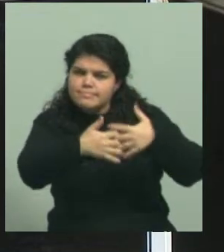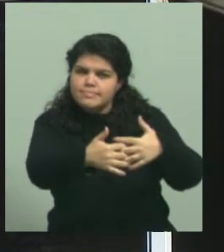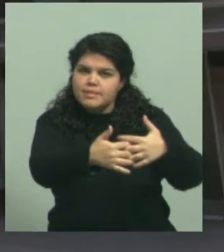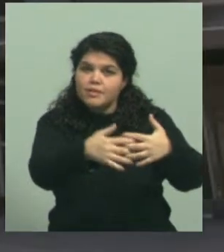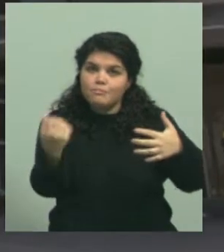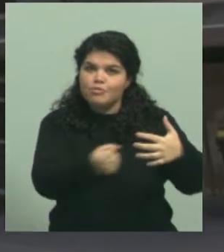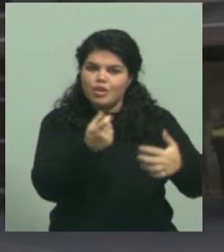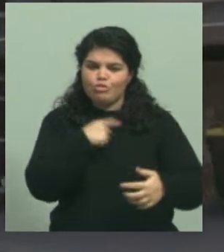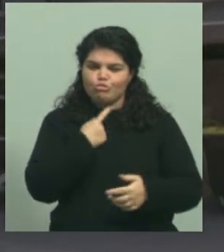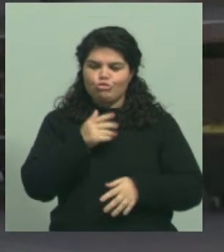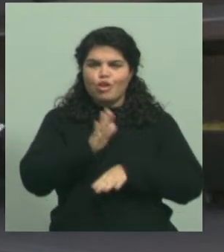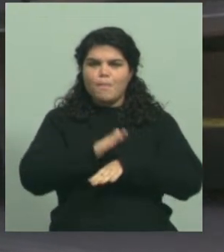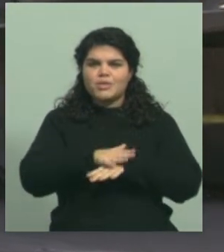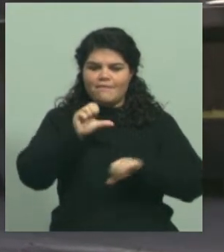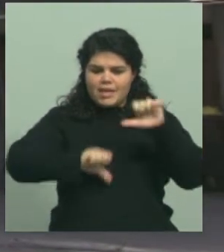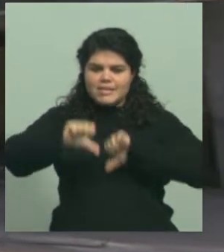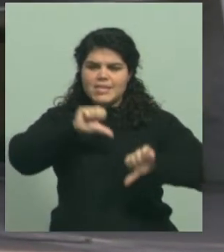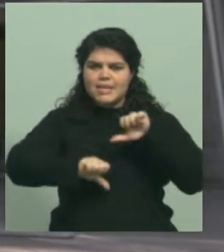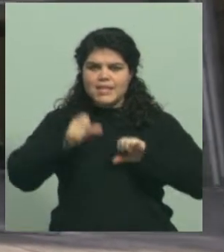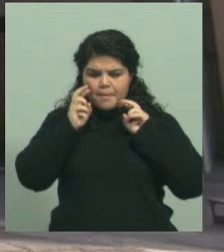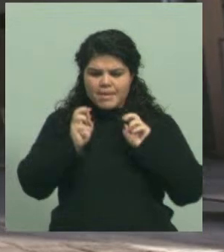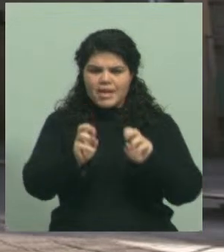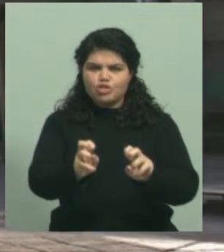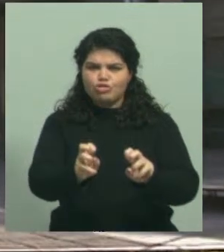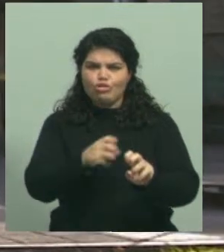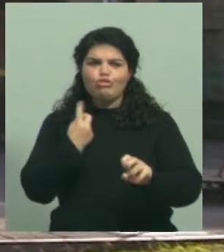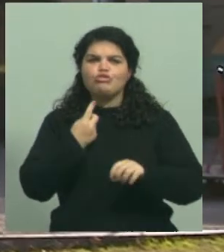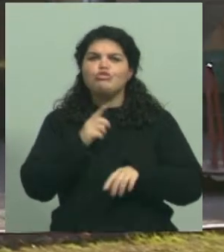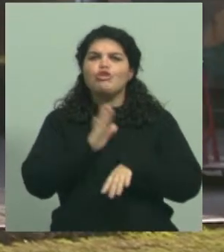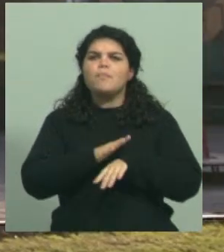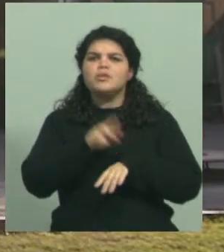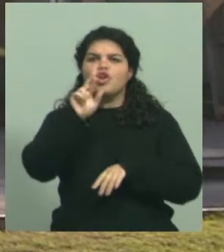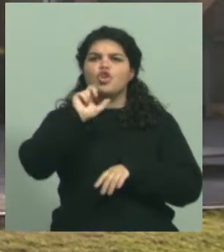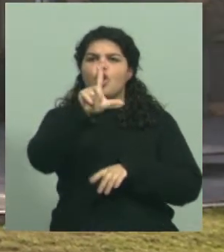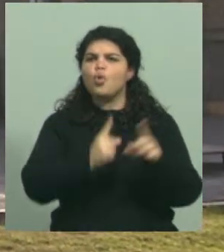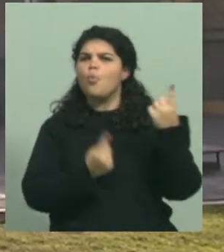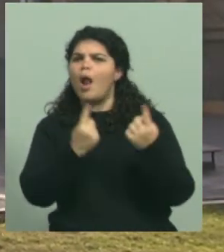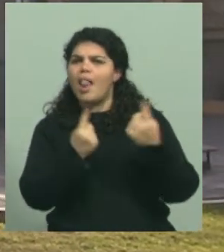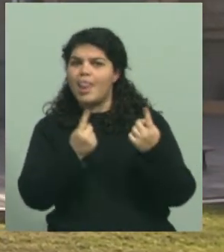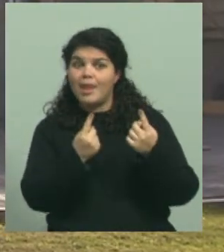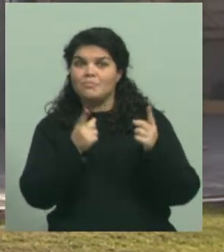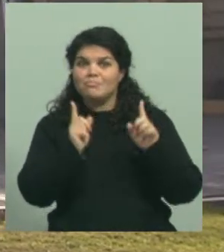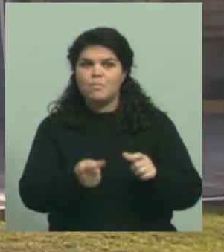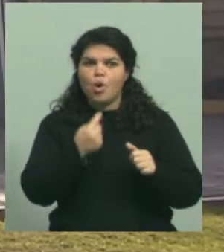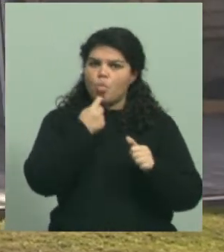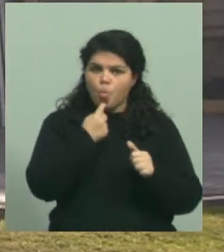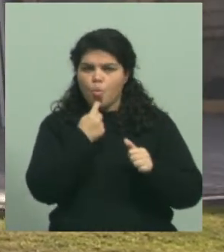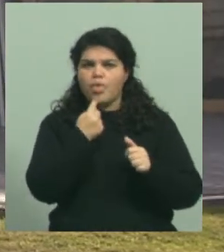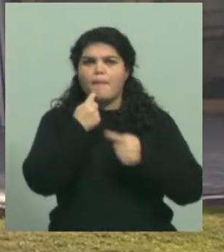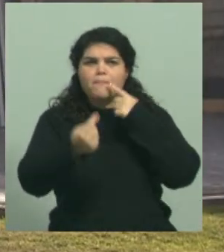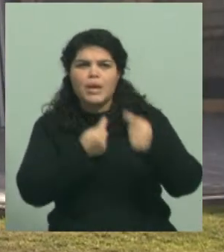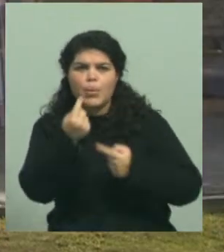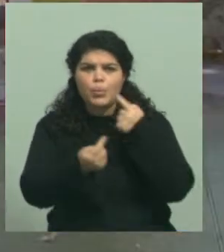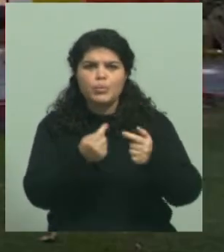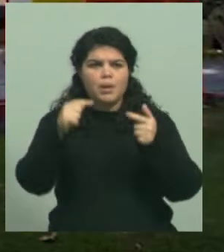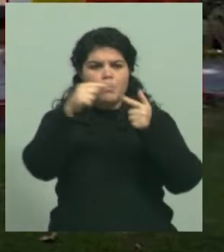como científicos, ¿no? Entonces, eso creo que es un poco el resumen de las inquietudes que tenemos. No dejan de ser inquietudes,